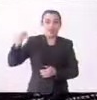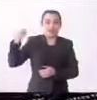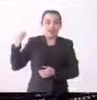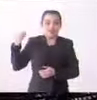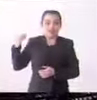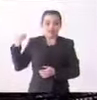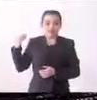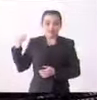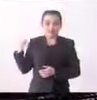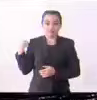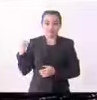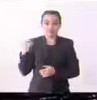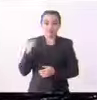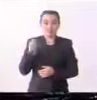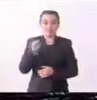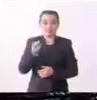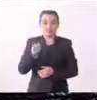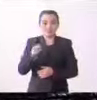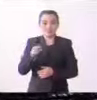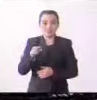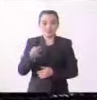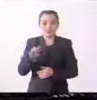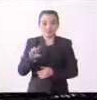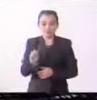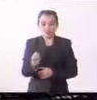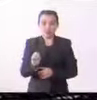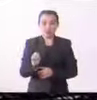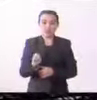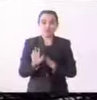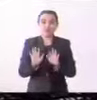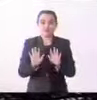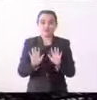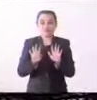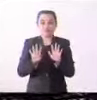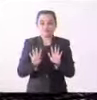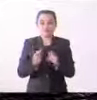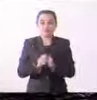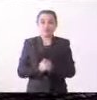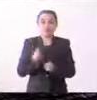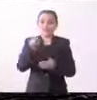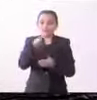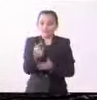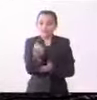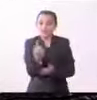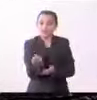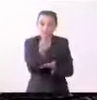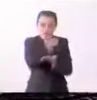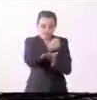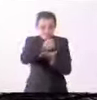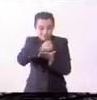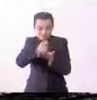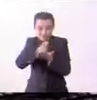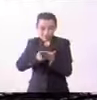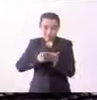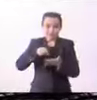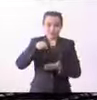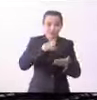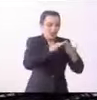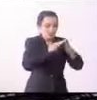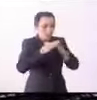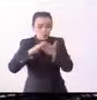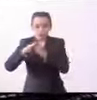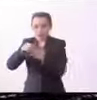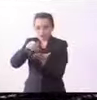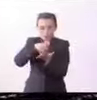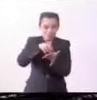en investigadores. Estos investigadores, escritores, se iban hacia las comunidades, hacia los barrios, hacia las zonas marginales